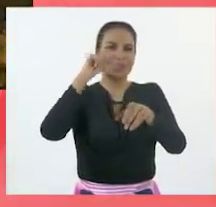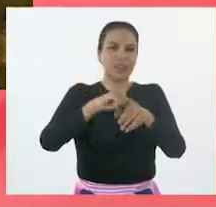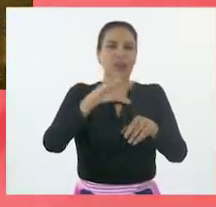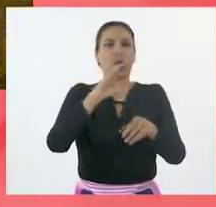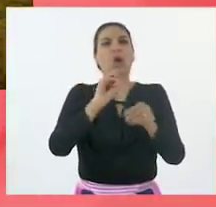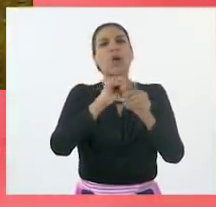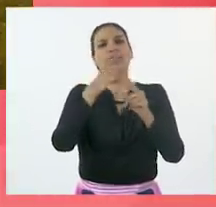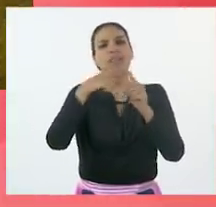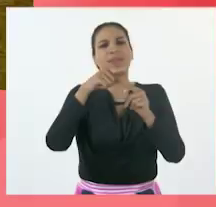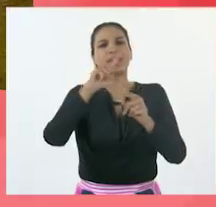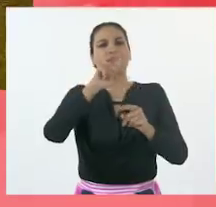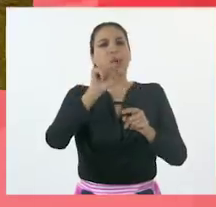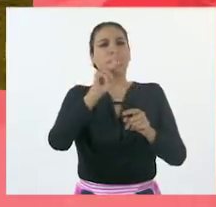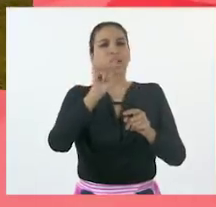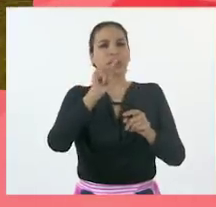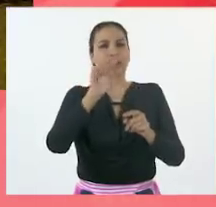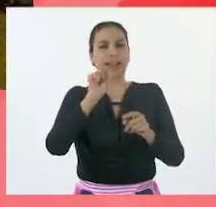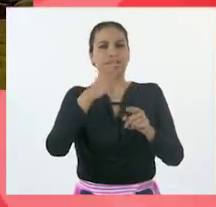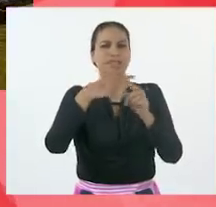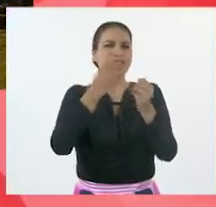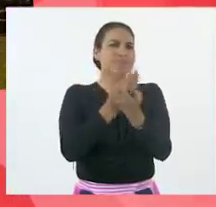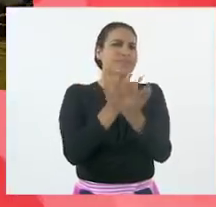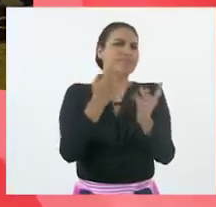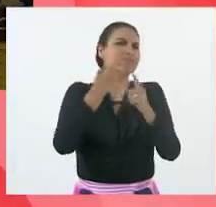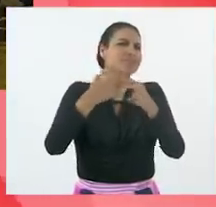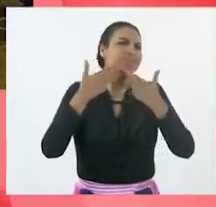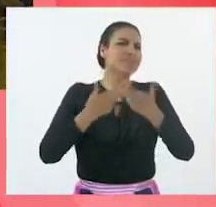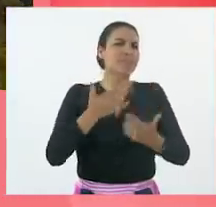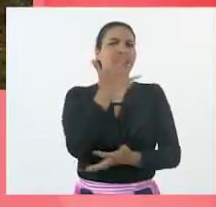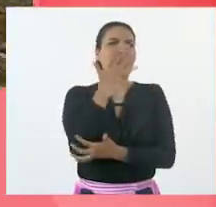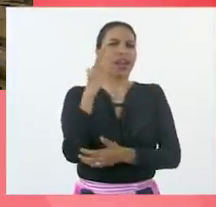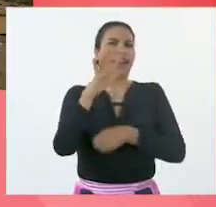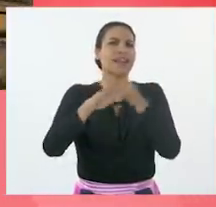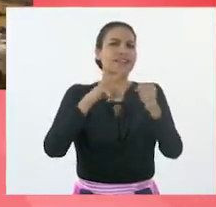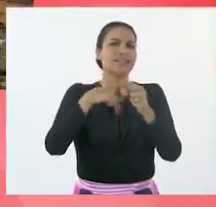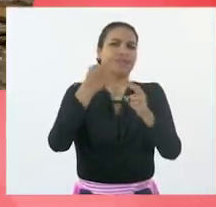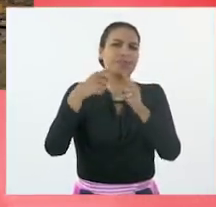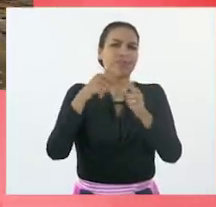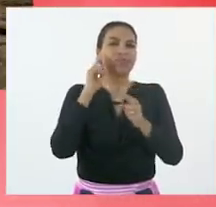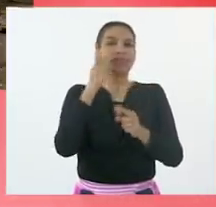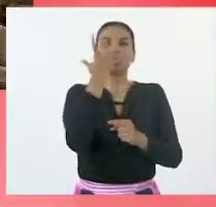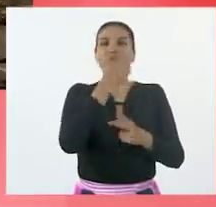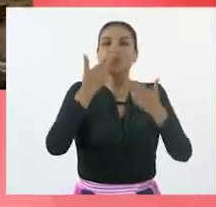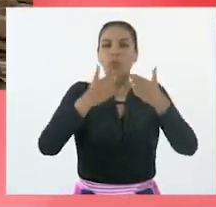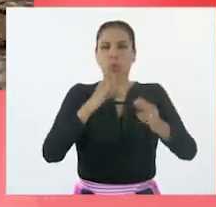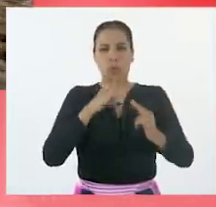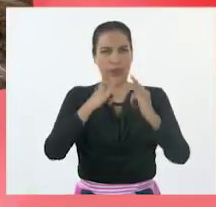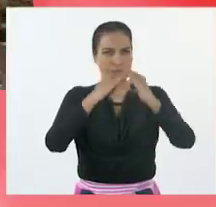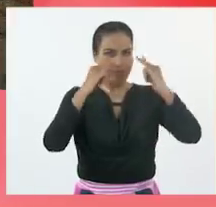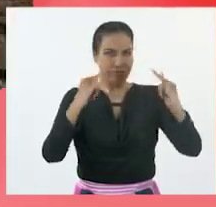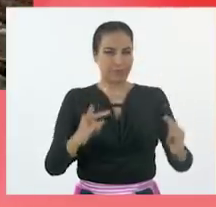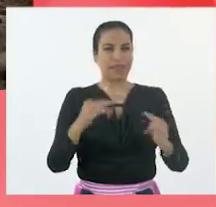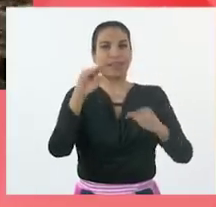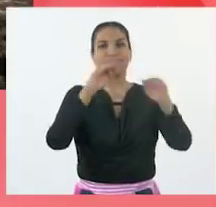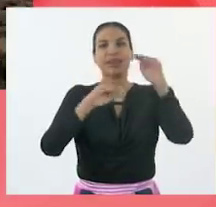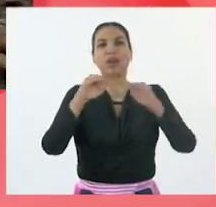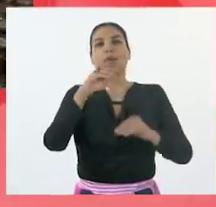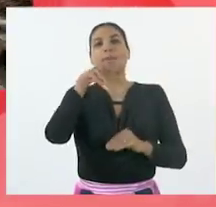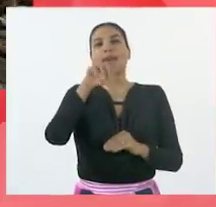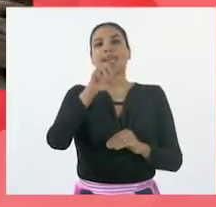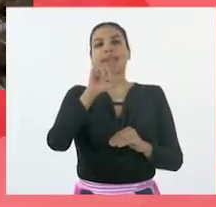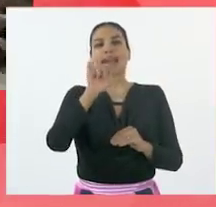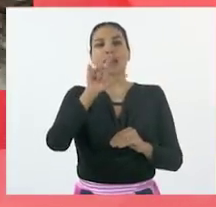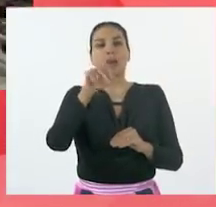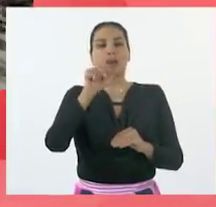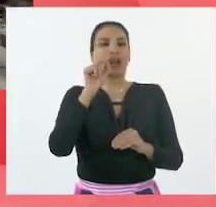zopilotes, pasando por una enorme biodiversidad. En esta belleza natural se puede acampar. El Cerro de la Media Luna es